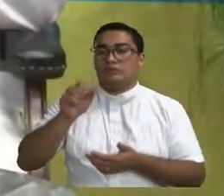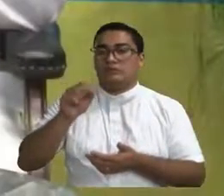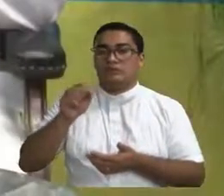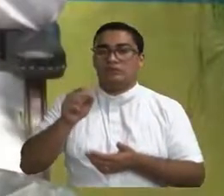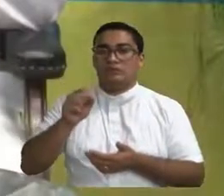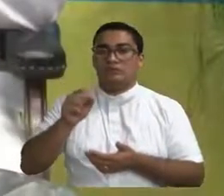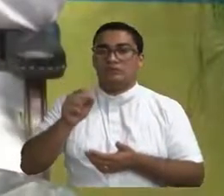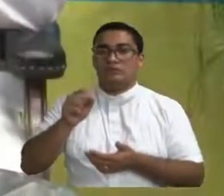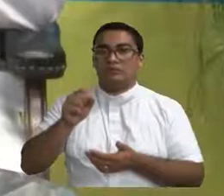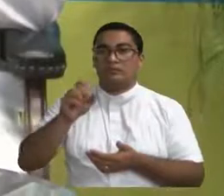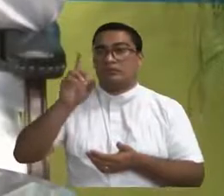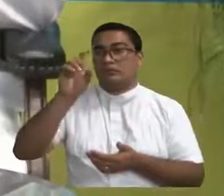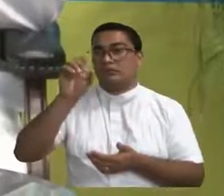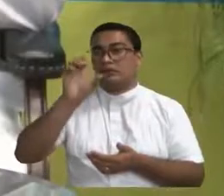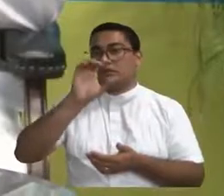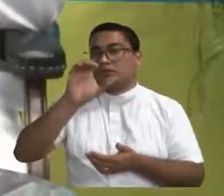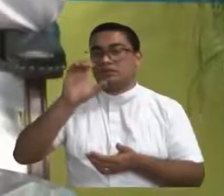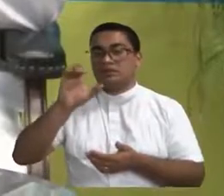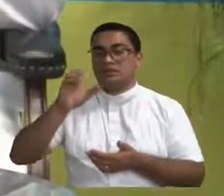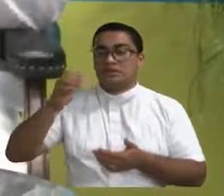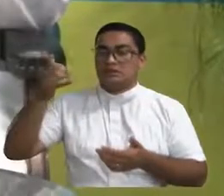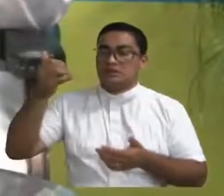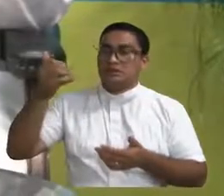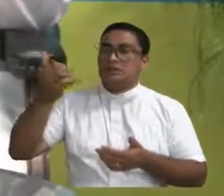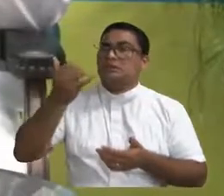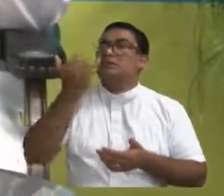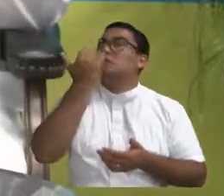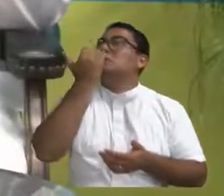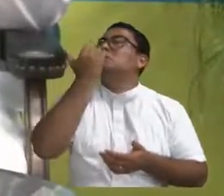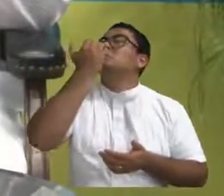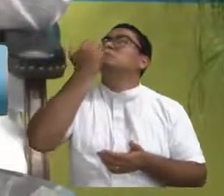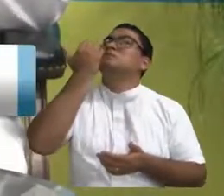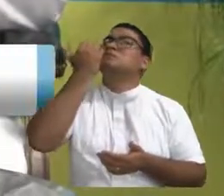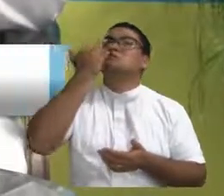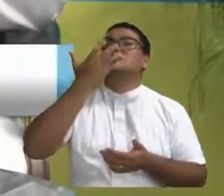una jeringa de 10 cc puede ser, inclusive en los más pequeños